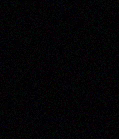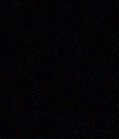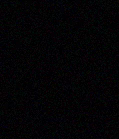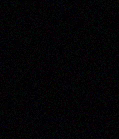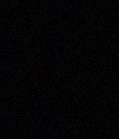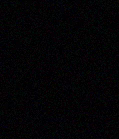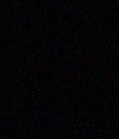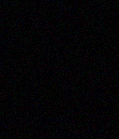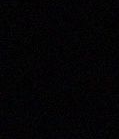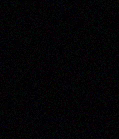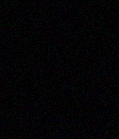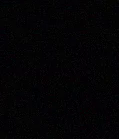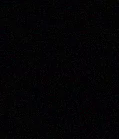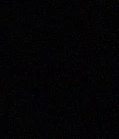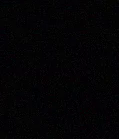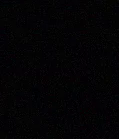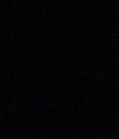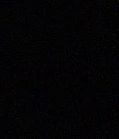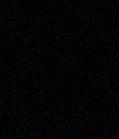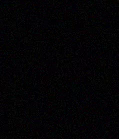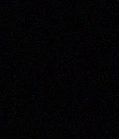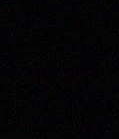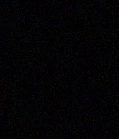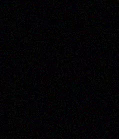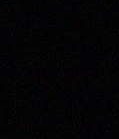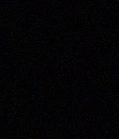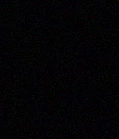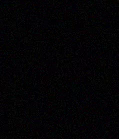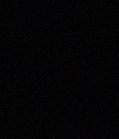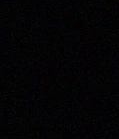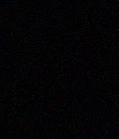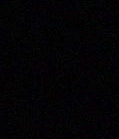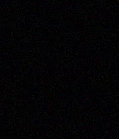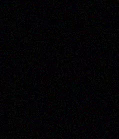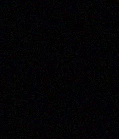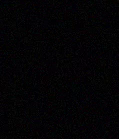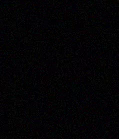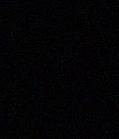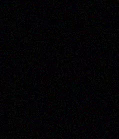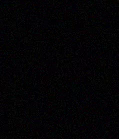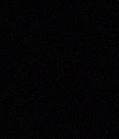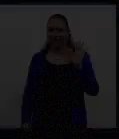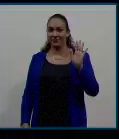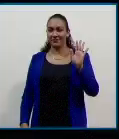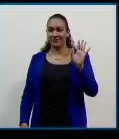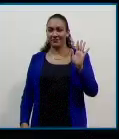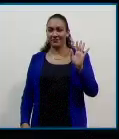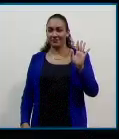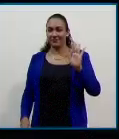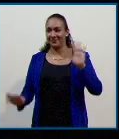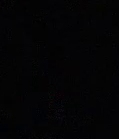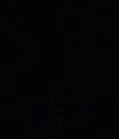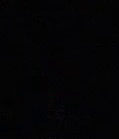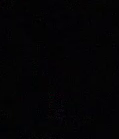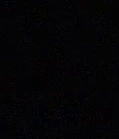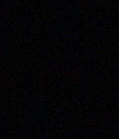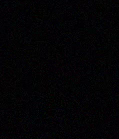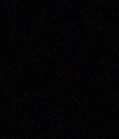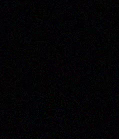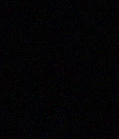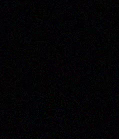Eusiris, hola, ¿cómo estás? ¿Qué le digo? Ah.